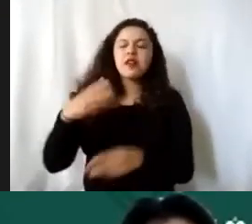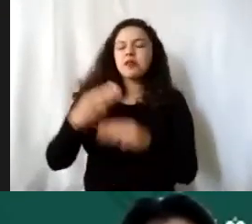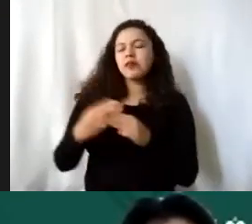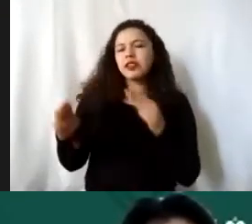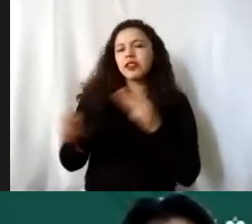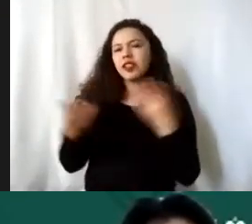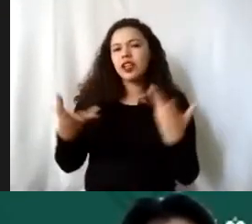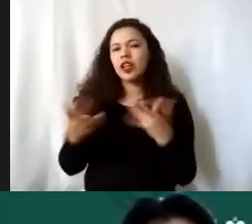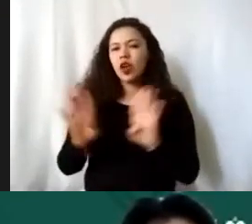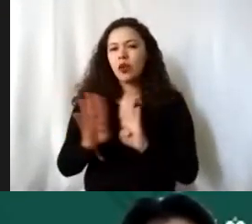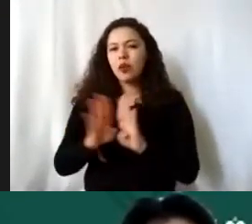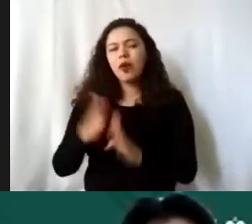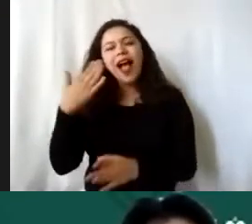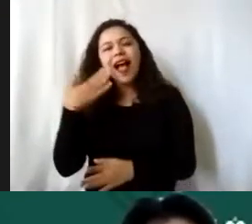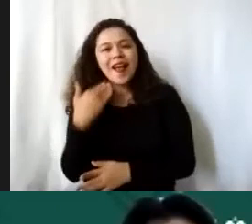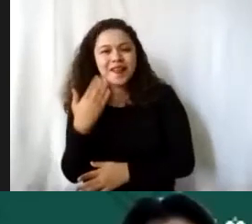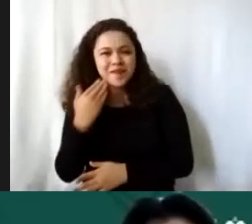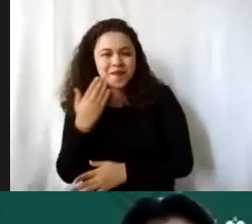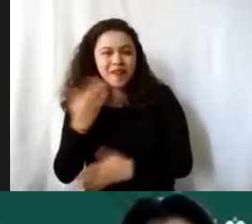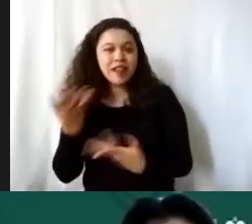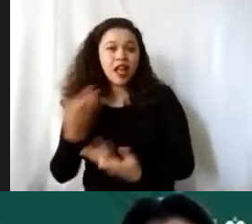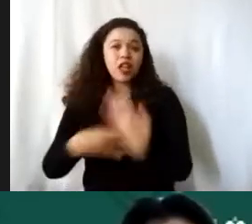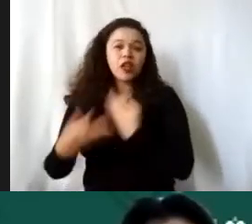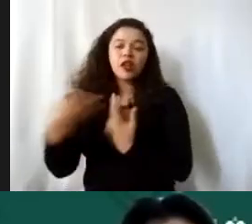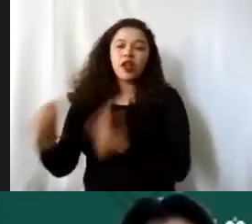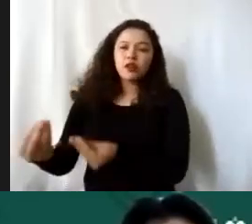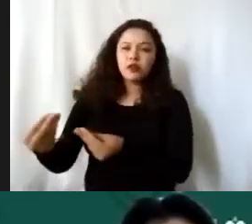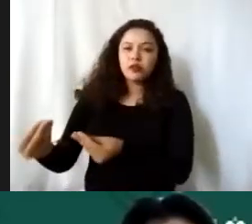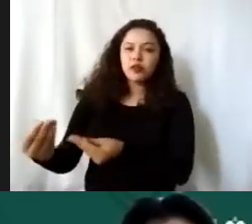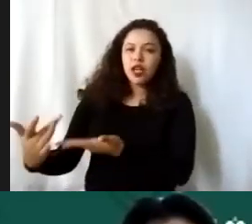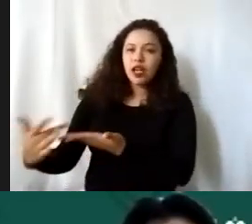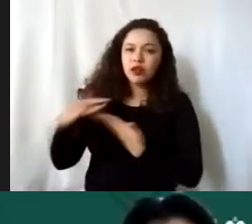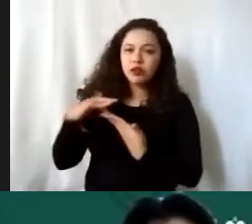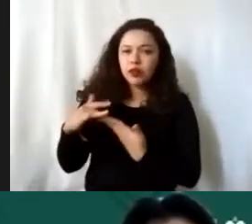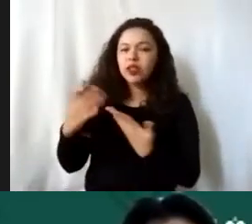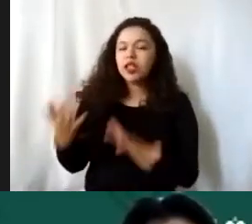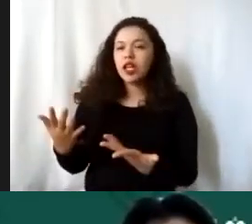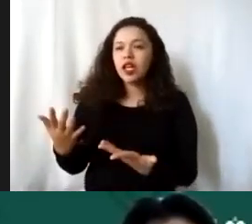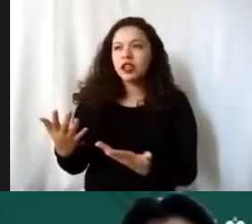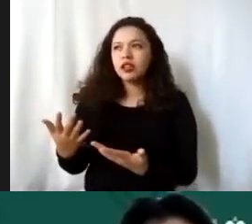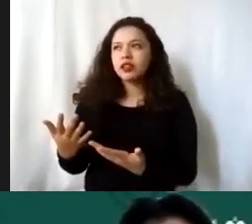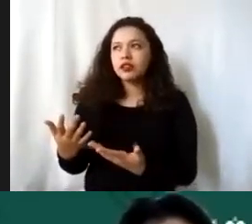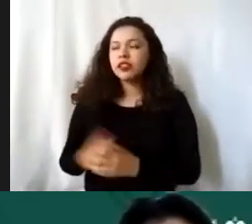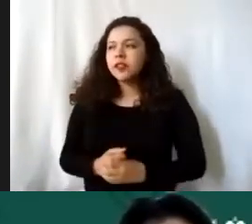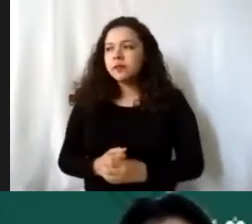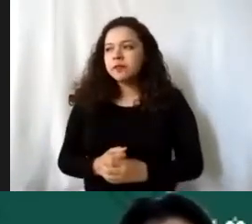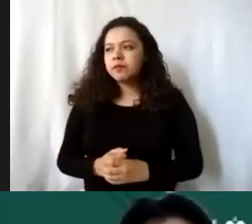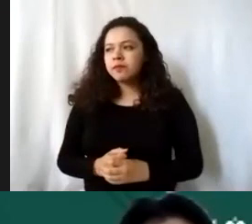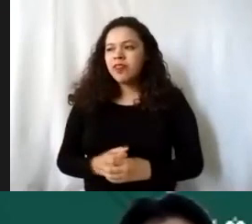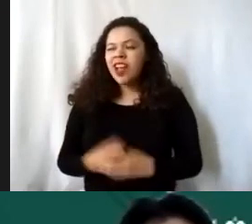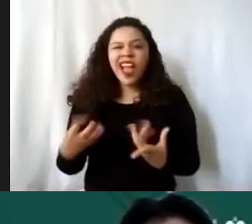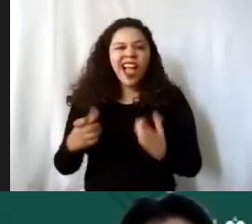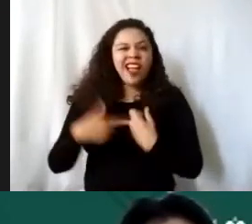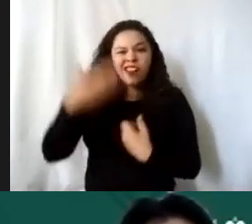muy nobles que nos pueden aportar pues cierta capacidad